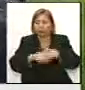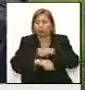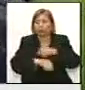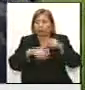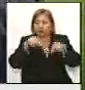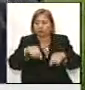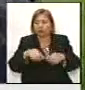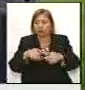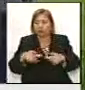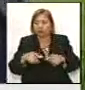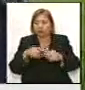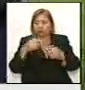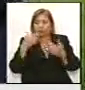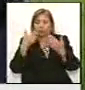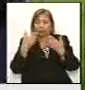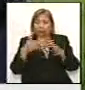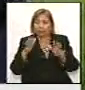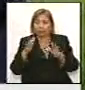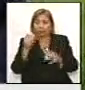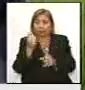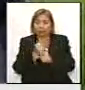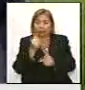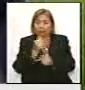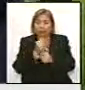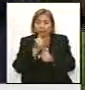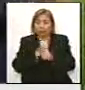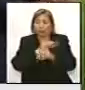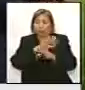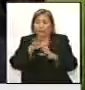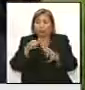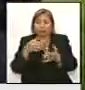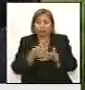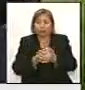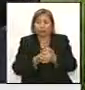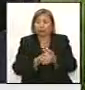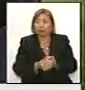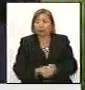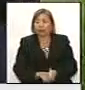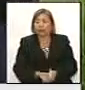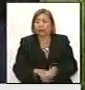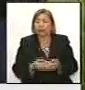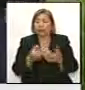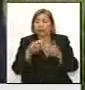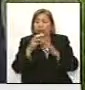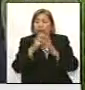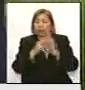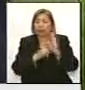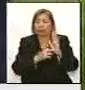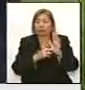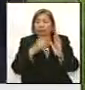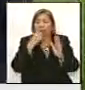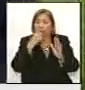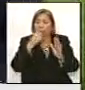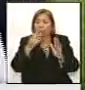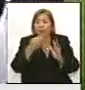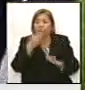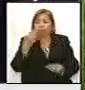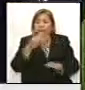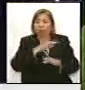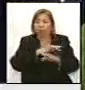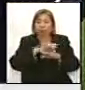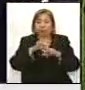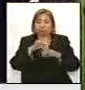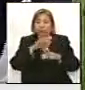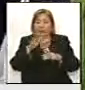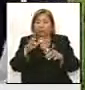encontrar. Una vez que se han trabajado todas las áreas libres, el proyecto de rescate enmarca que solamente quedaría